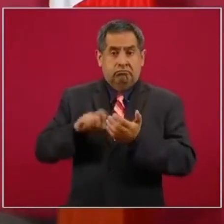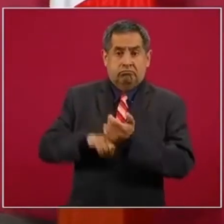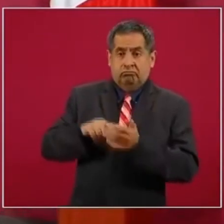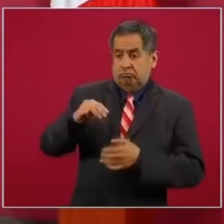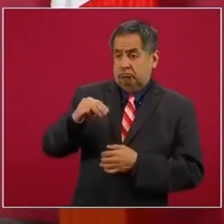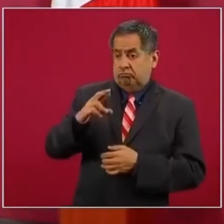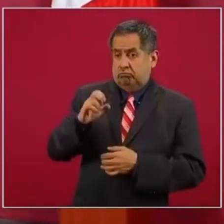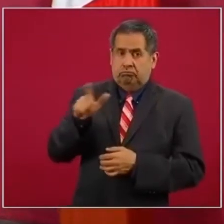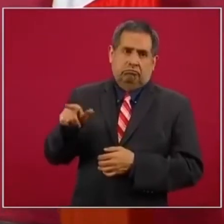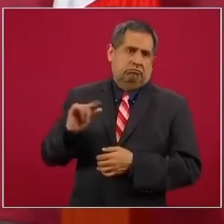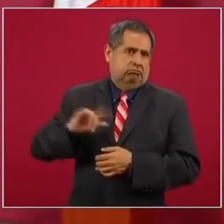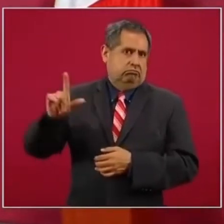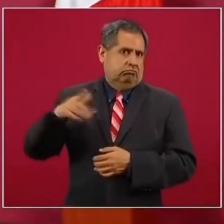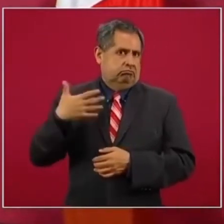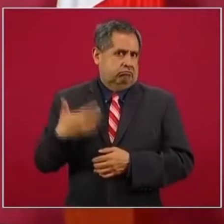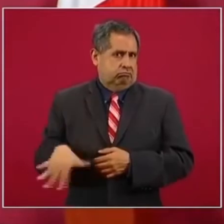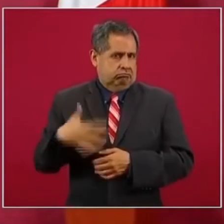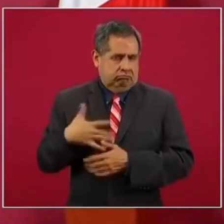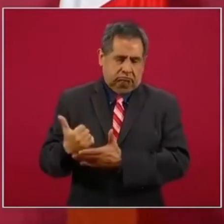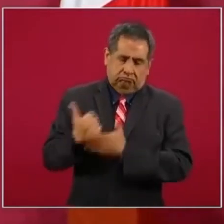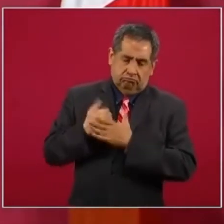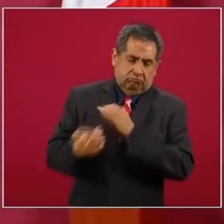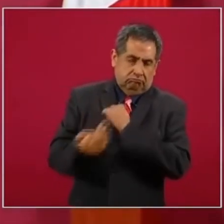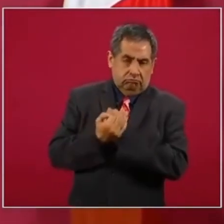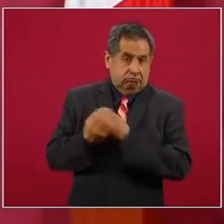ayuda mucho,